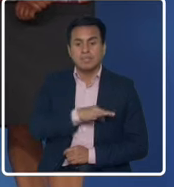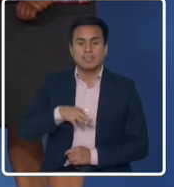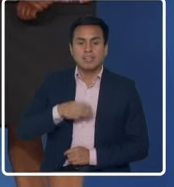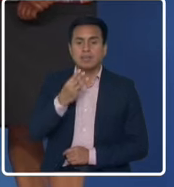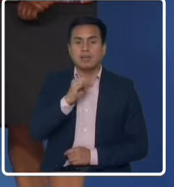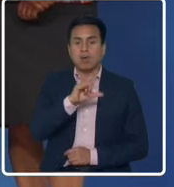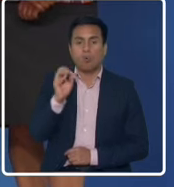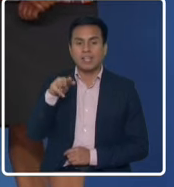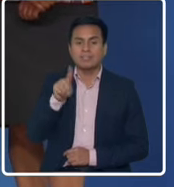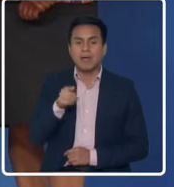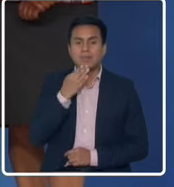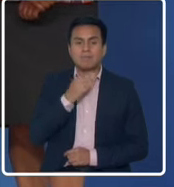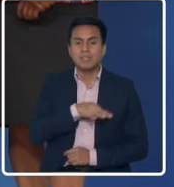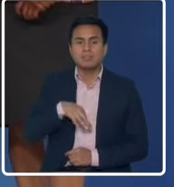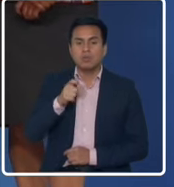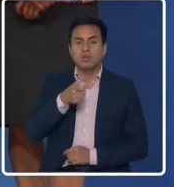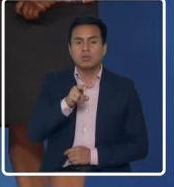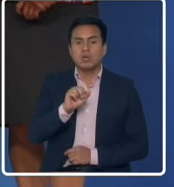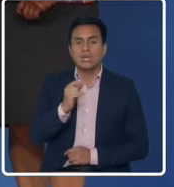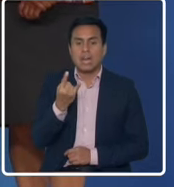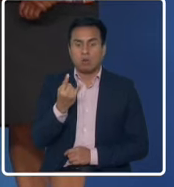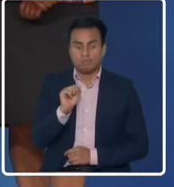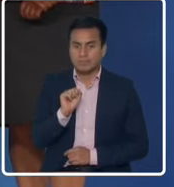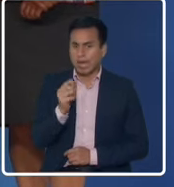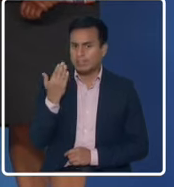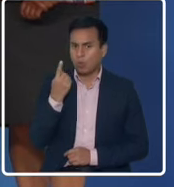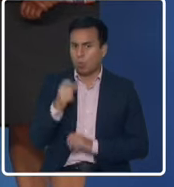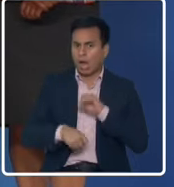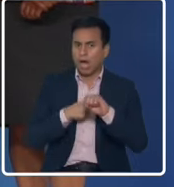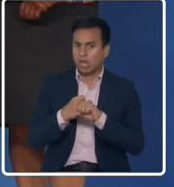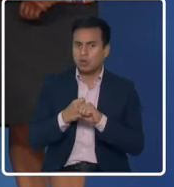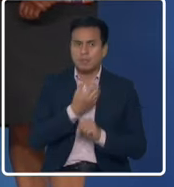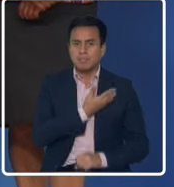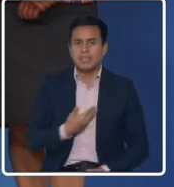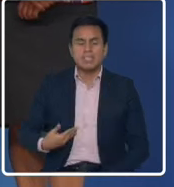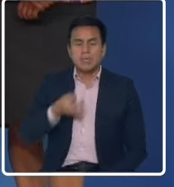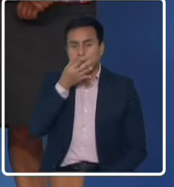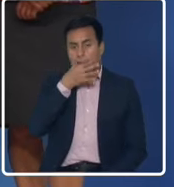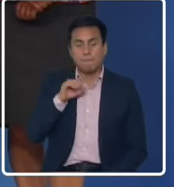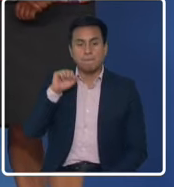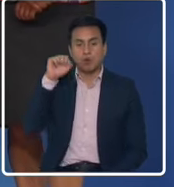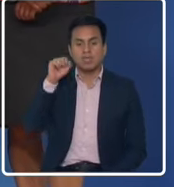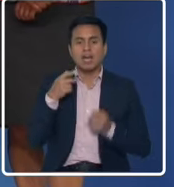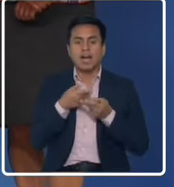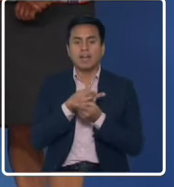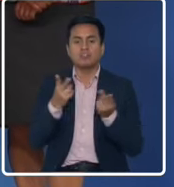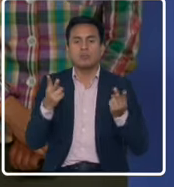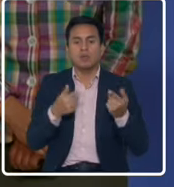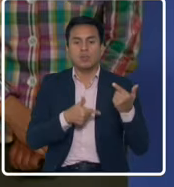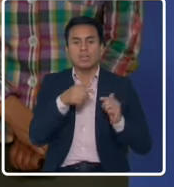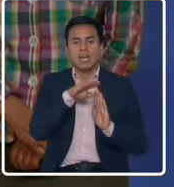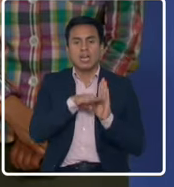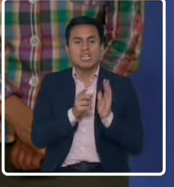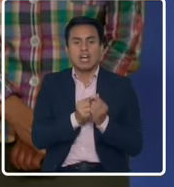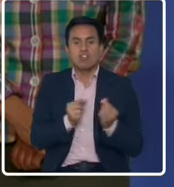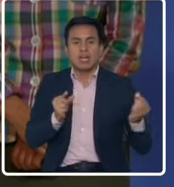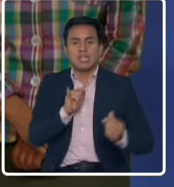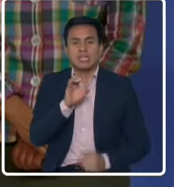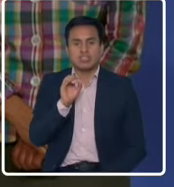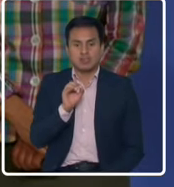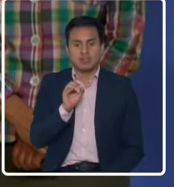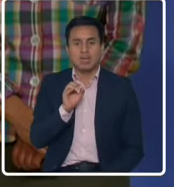esta política del litio no hay todavía anuncios sobre la empresa Nacional del litio si sobre el cronograma en el cual van a